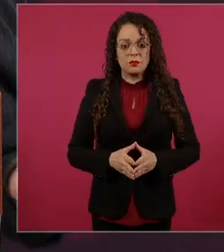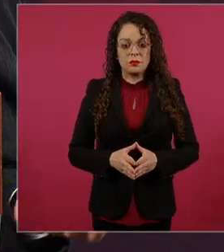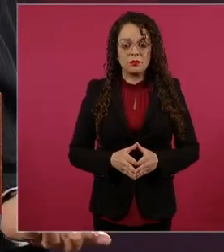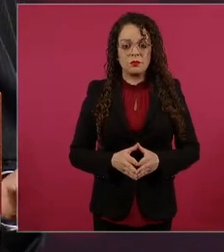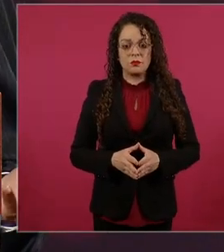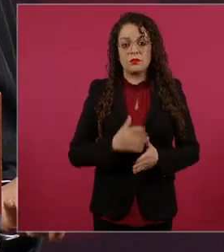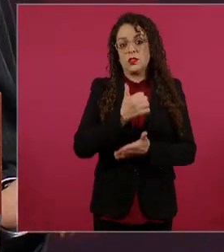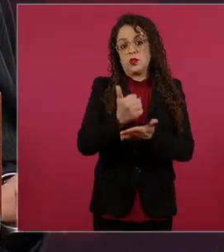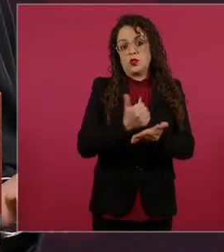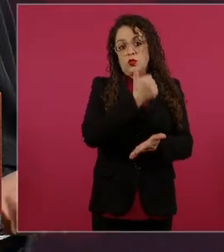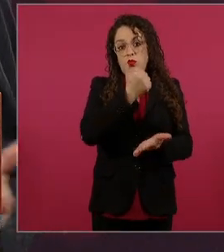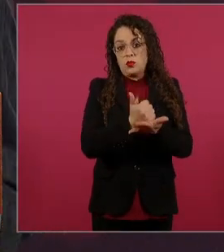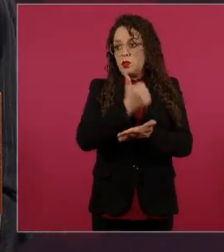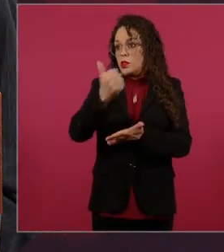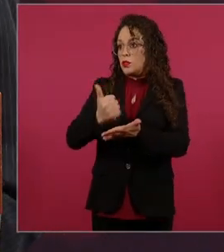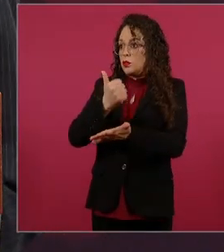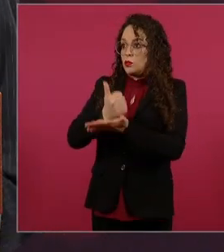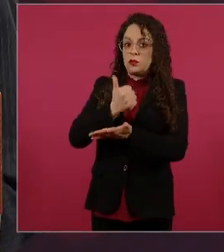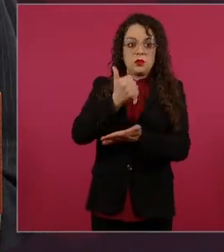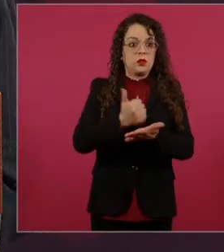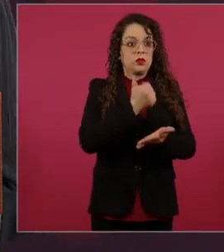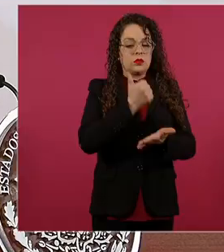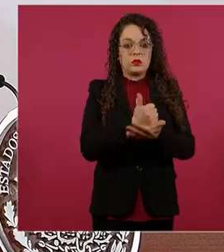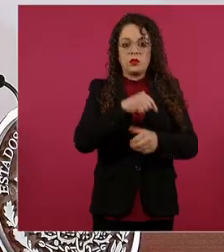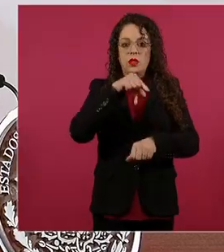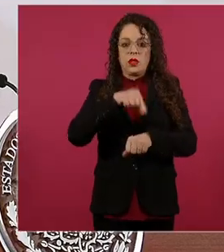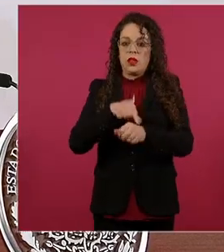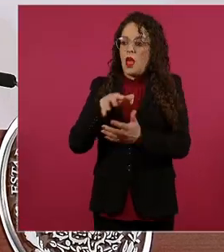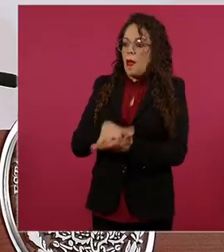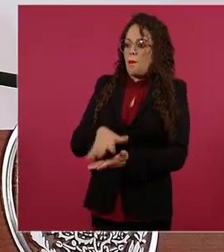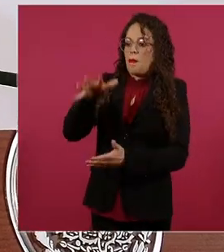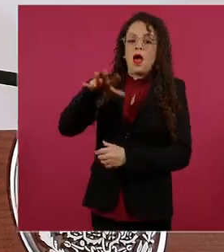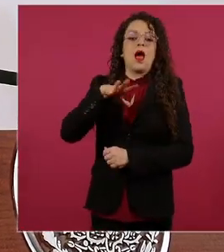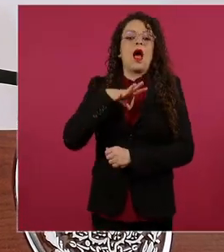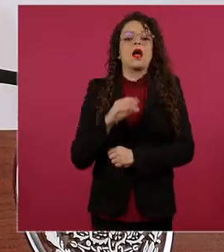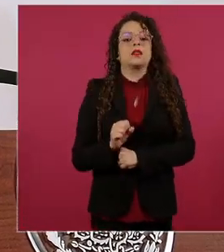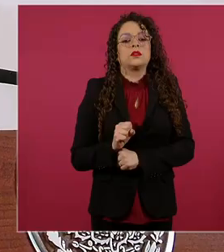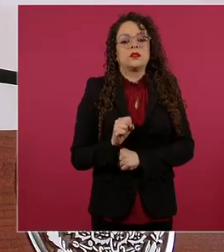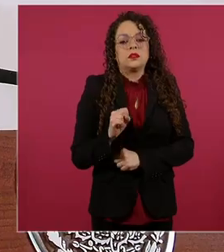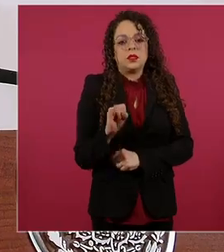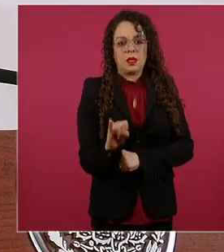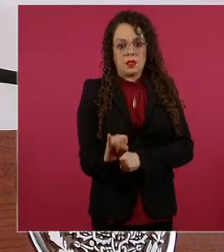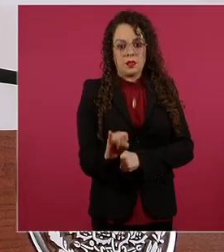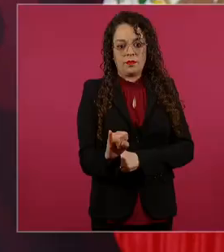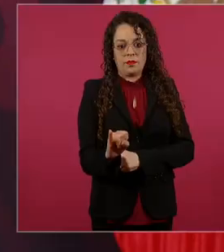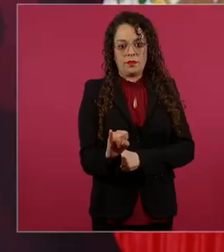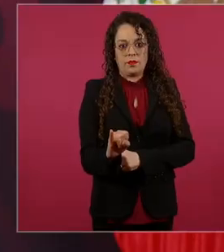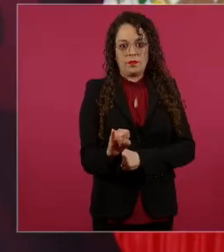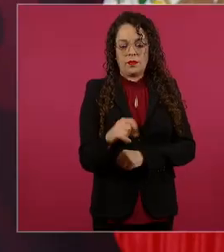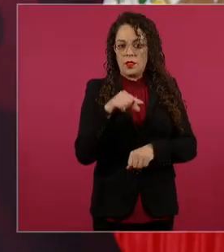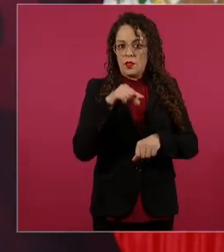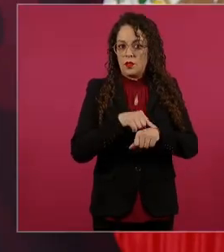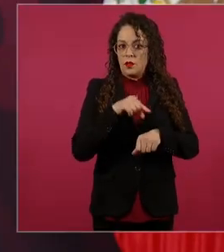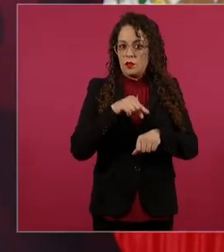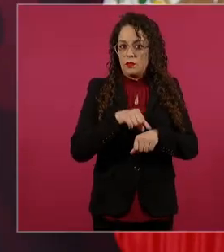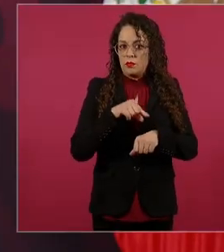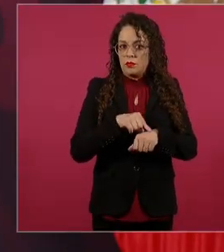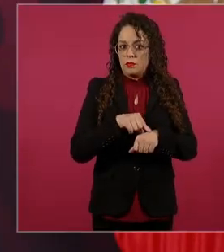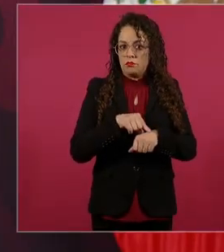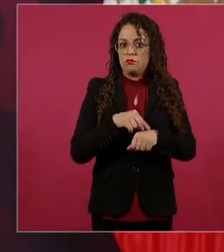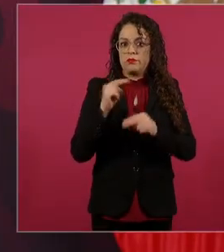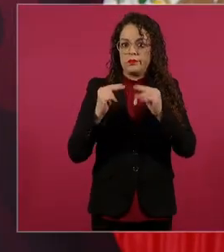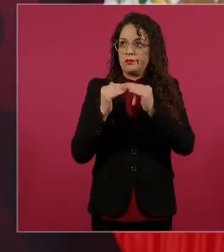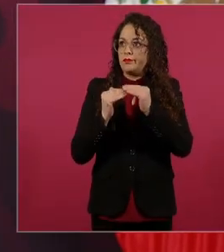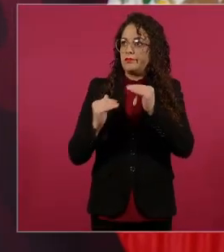médicos y hay más especialistas y no estoy cuestionando a los especialistas los entiendo es que